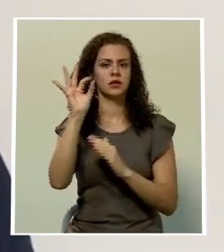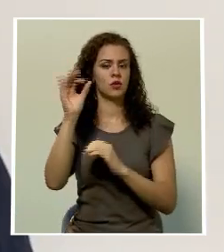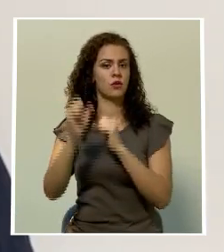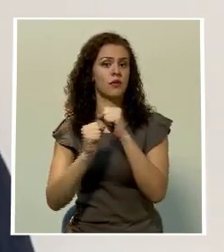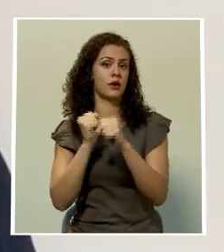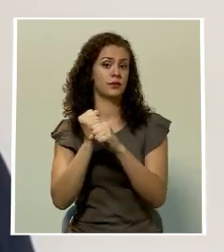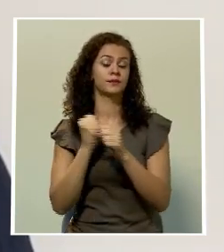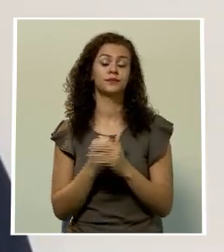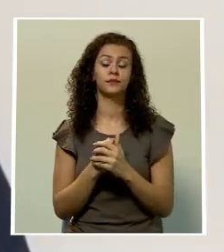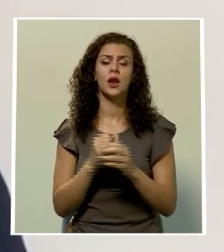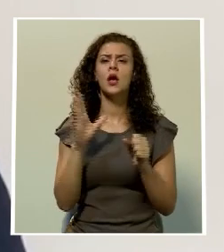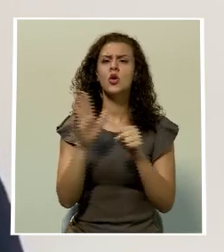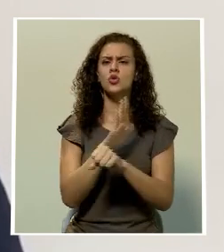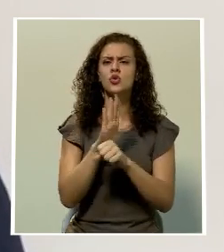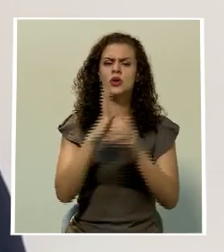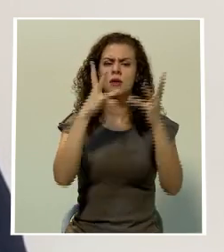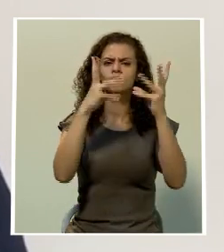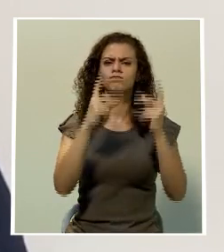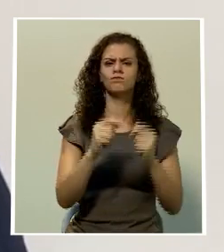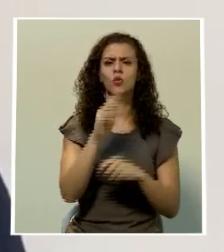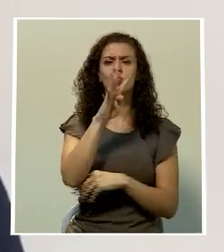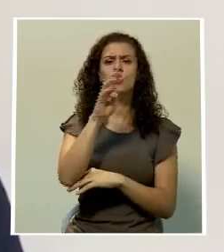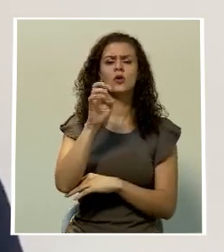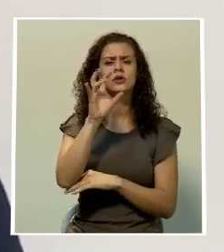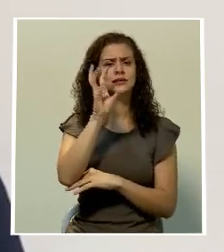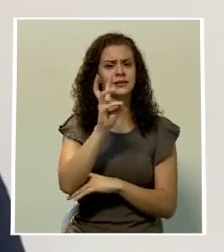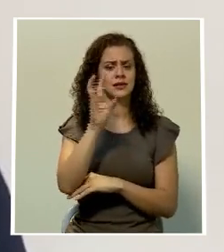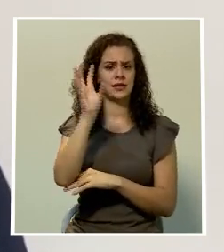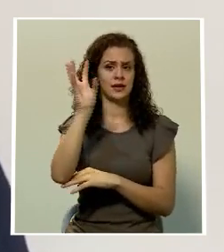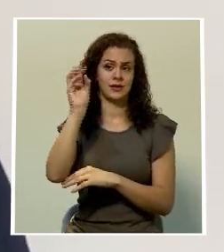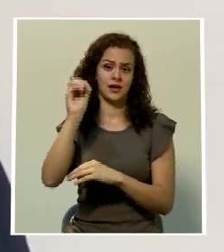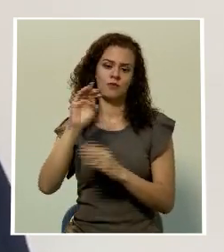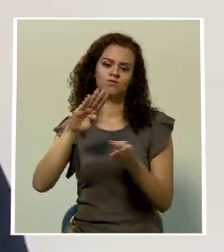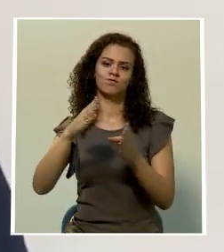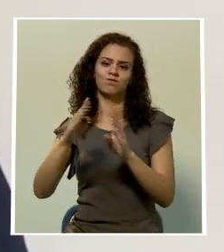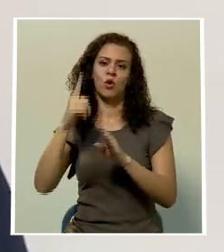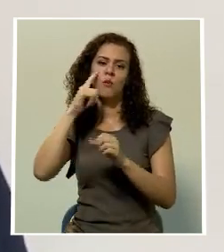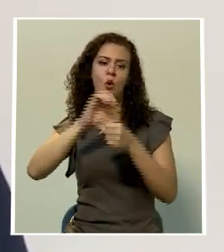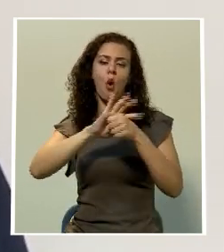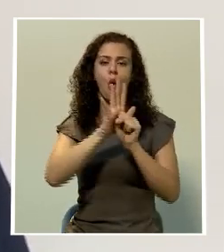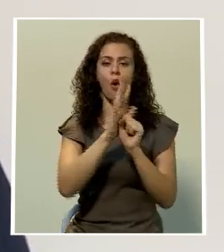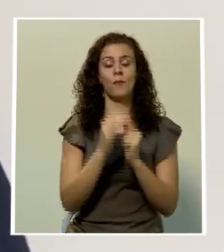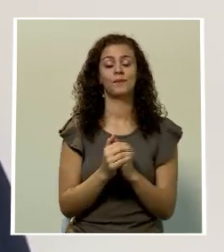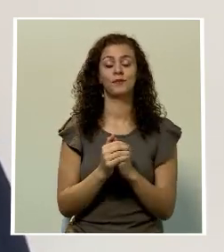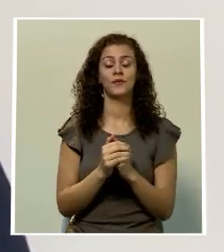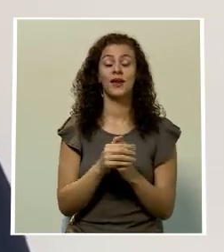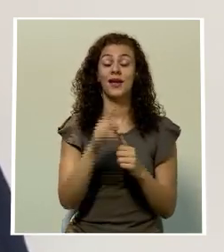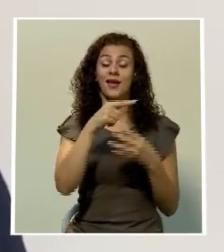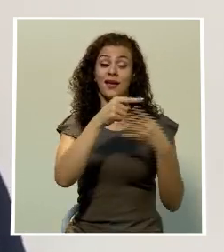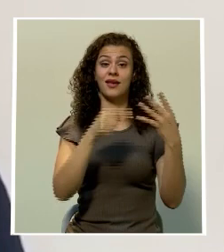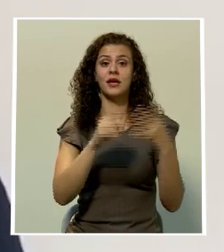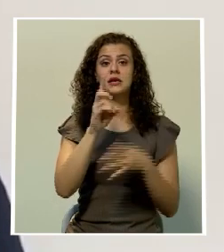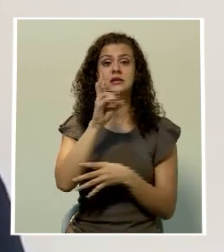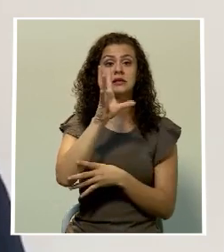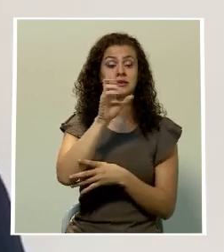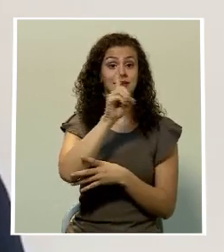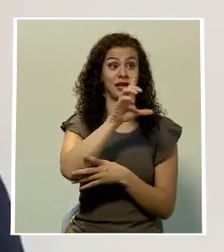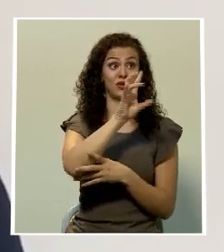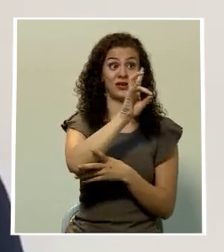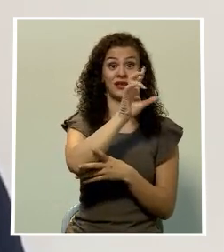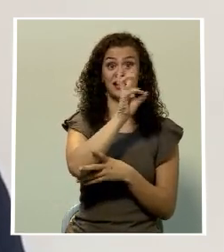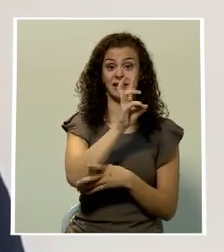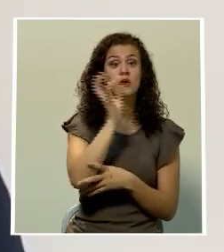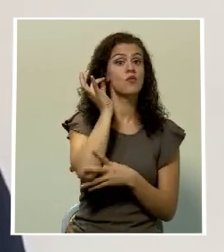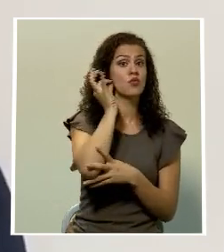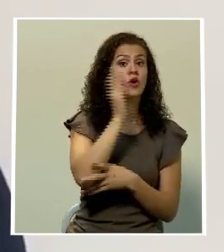79 años. En total se contabilizan 460 decesos por COVID-19, de los cuales 176